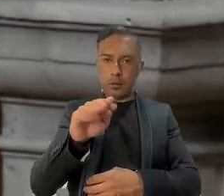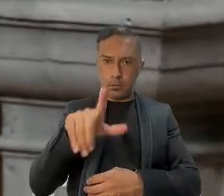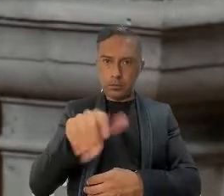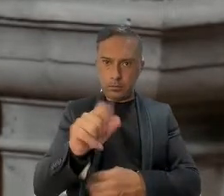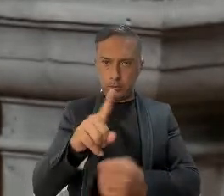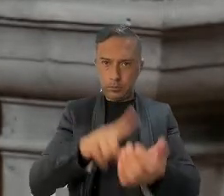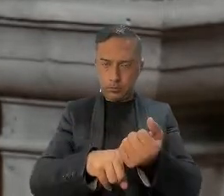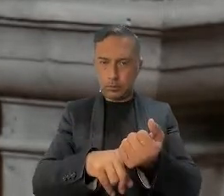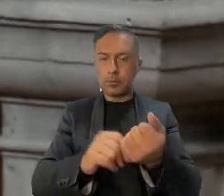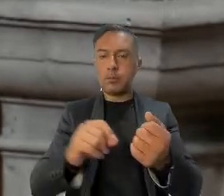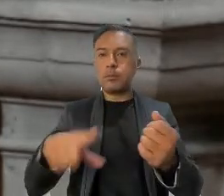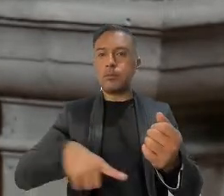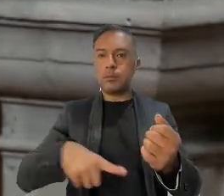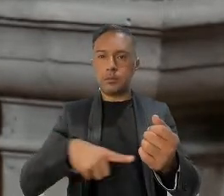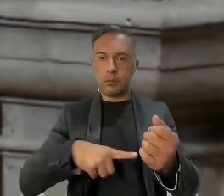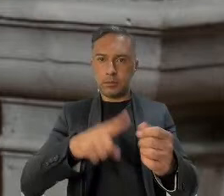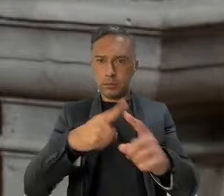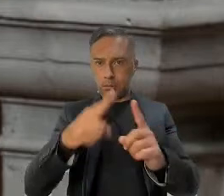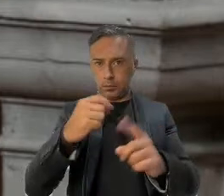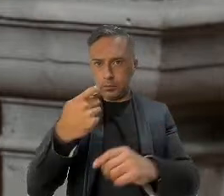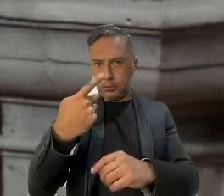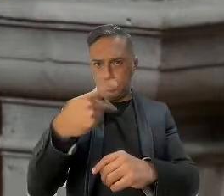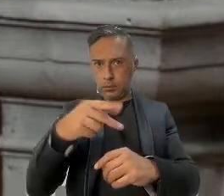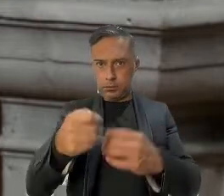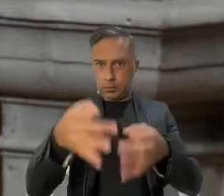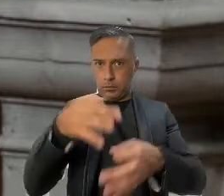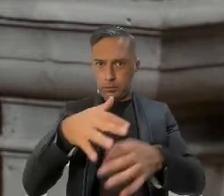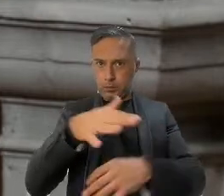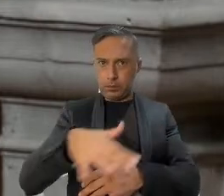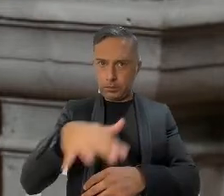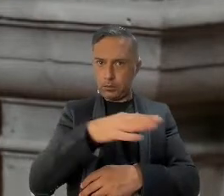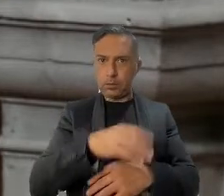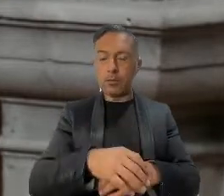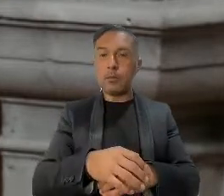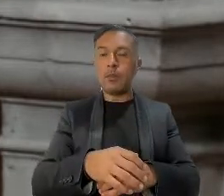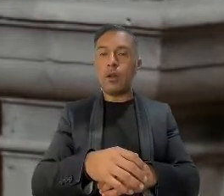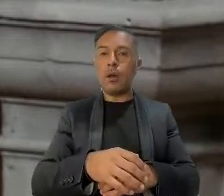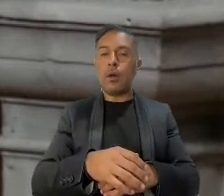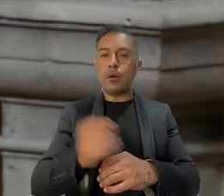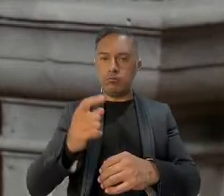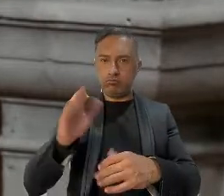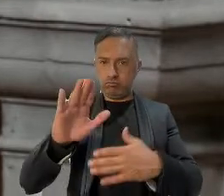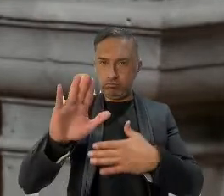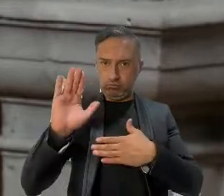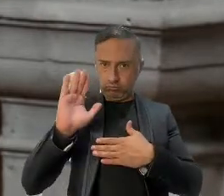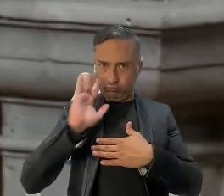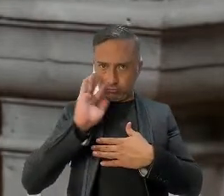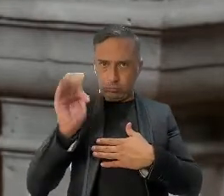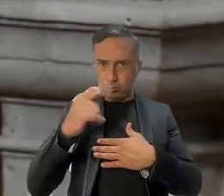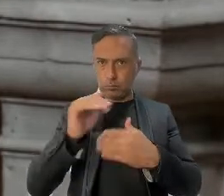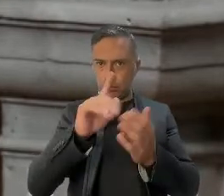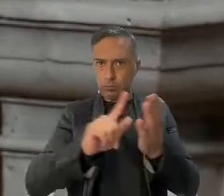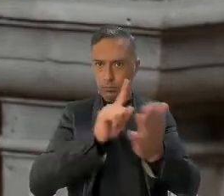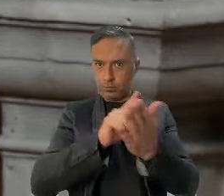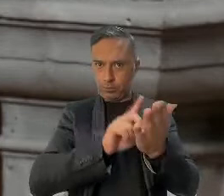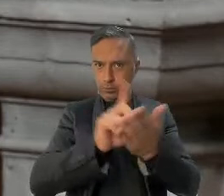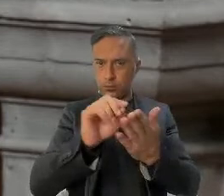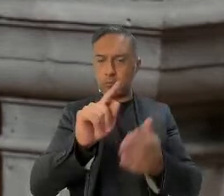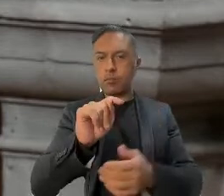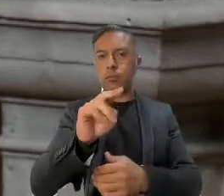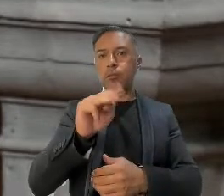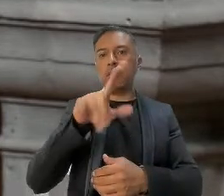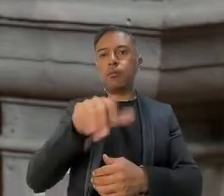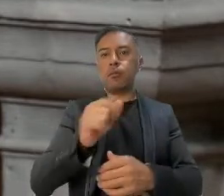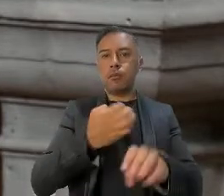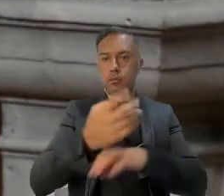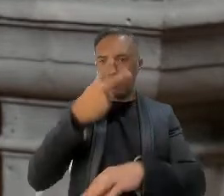actos de gobierno ajenos a su jurisdicción. Protestamos lo necesario conforme a derecho. Tonanitla, Estado de México,